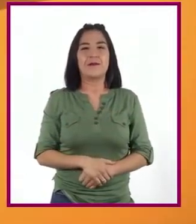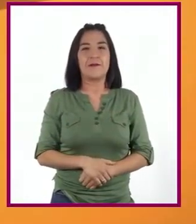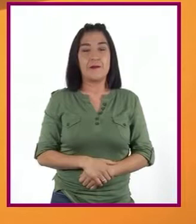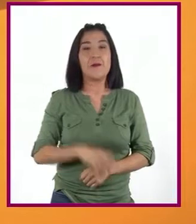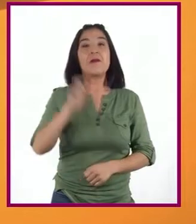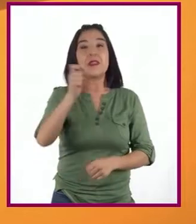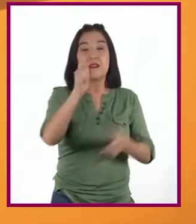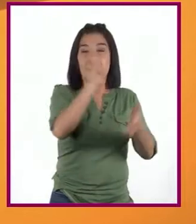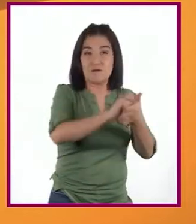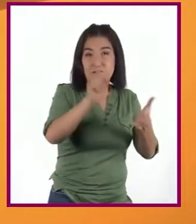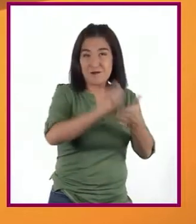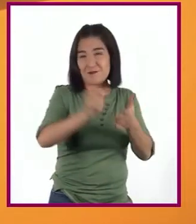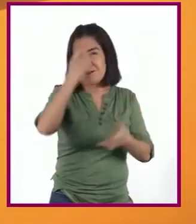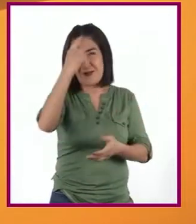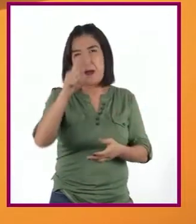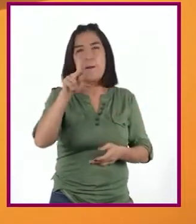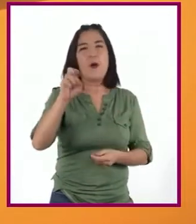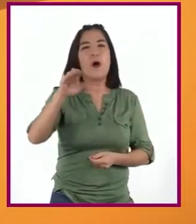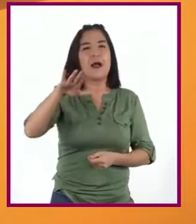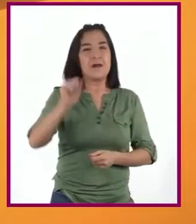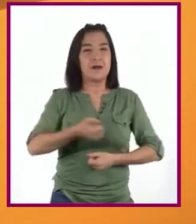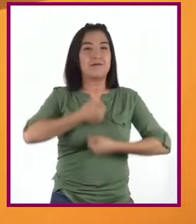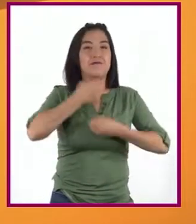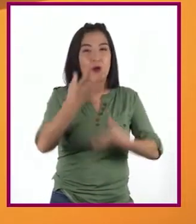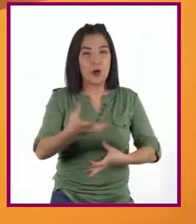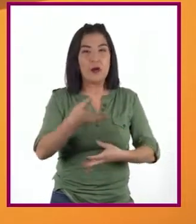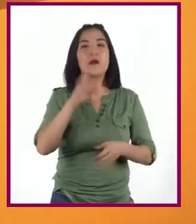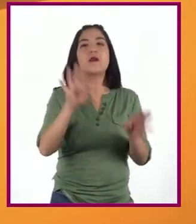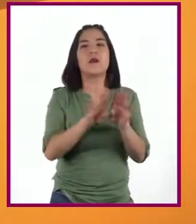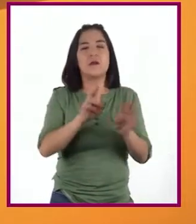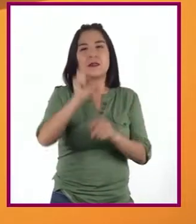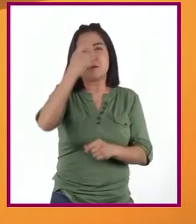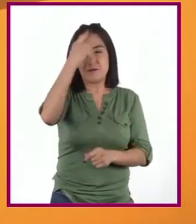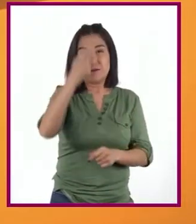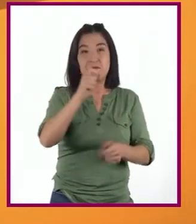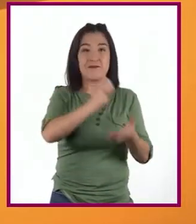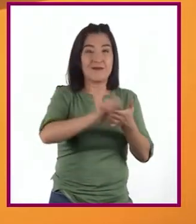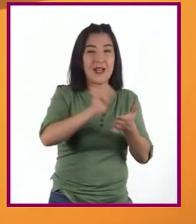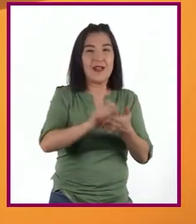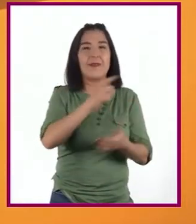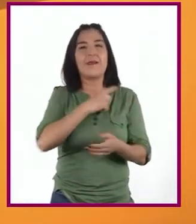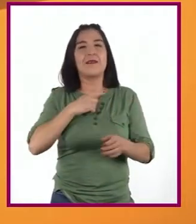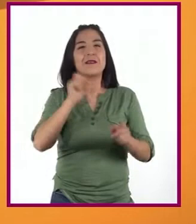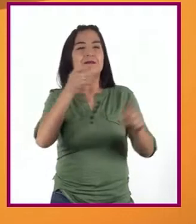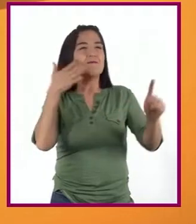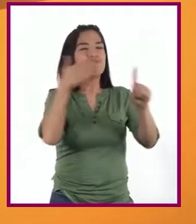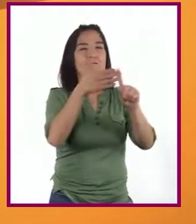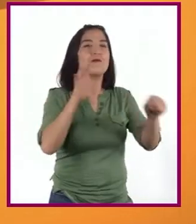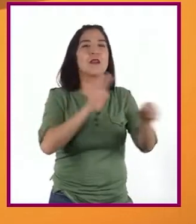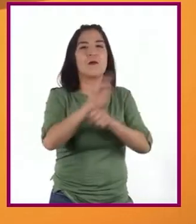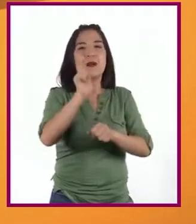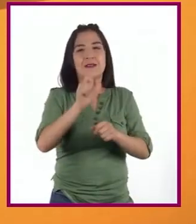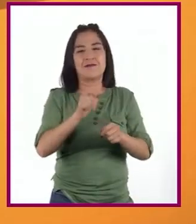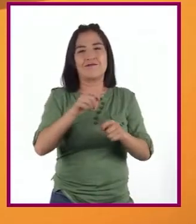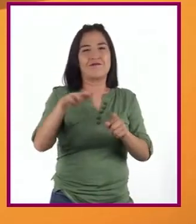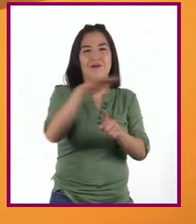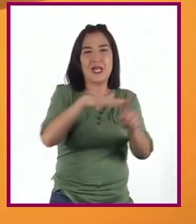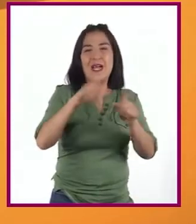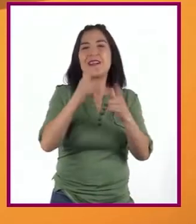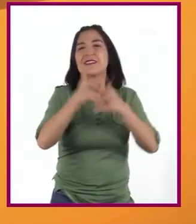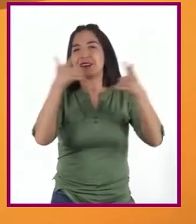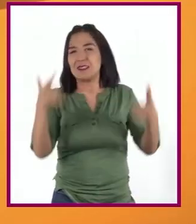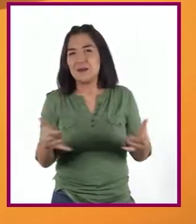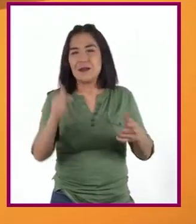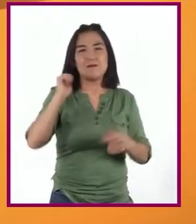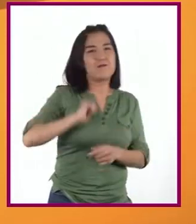Al escribir un poema, el autor refleja su percepción individual de los acontecimientos de la época, así